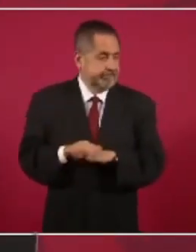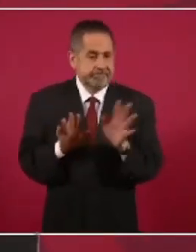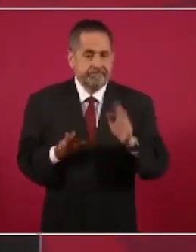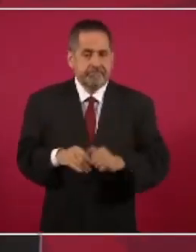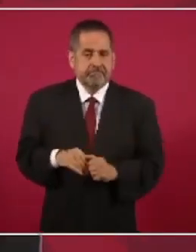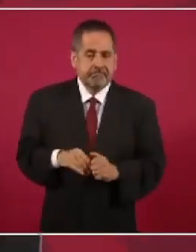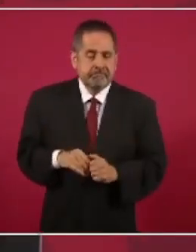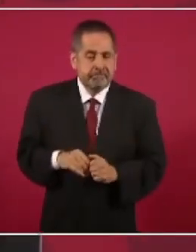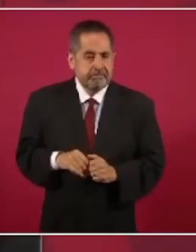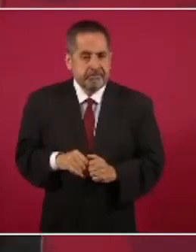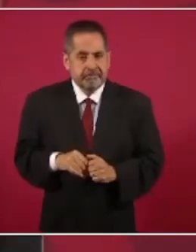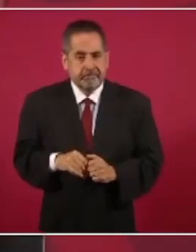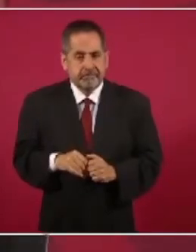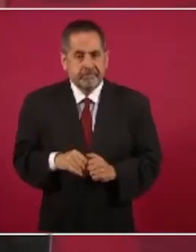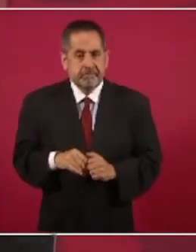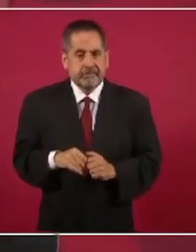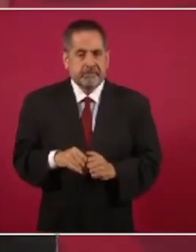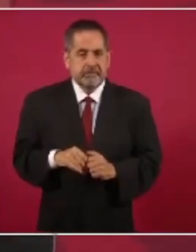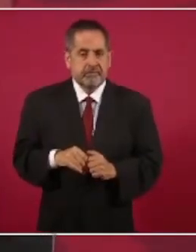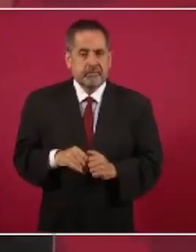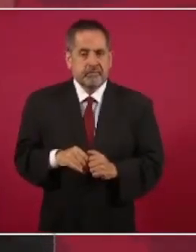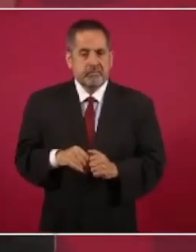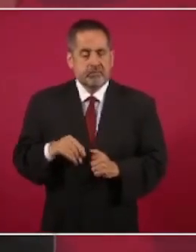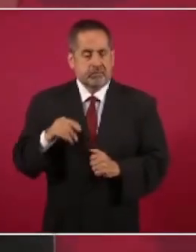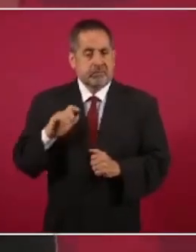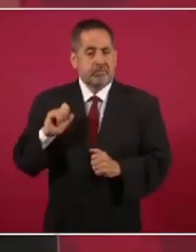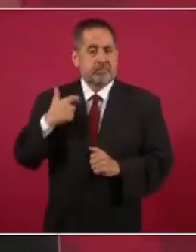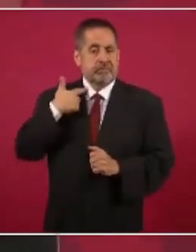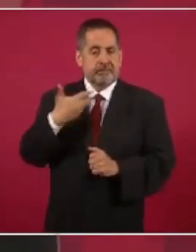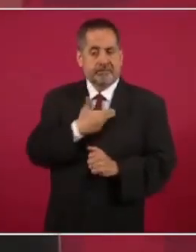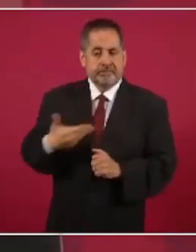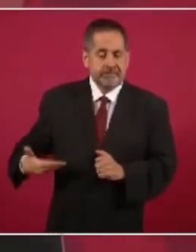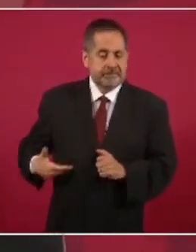coincidimos con el expresidente de Francia,